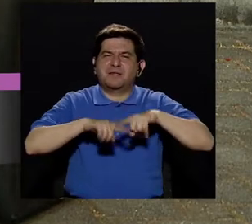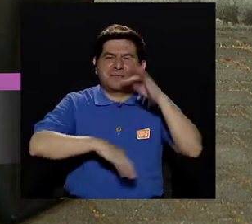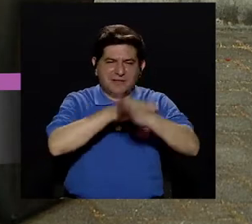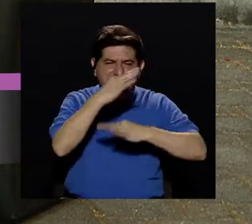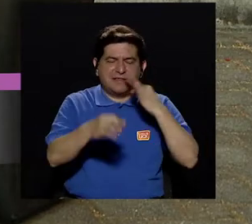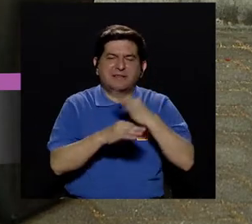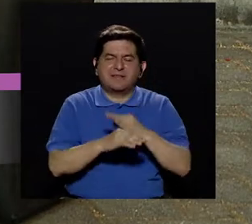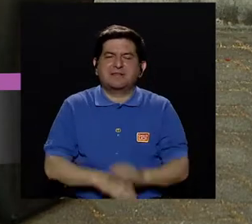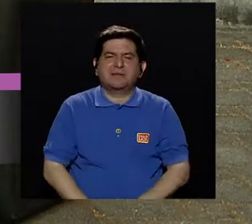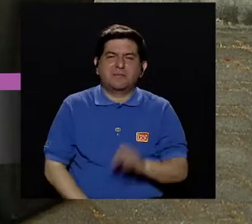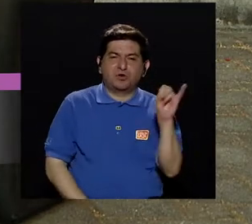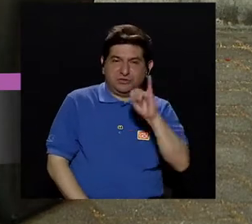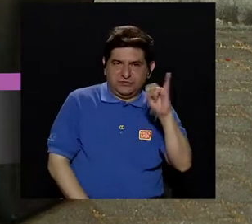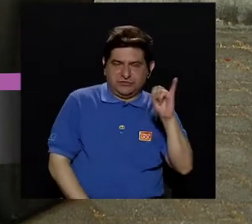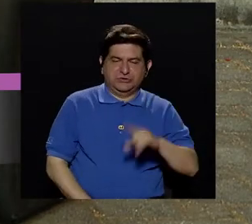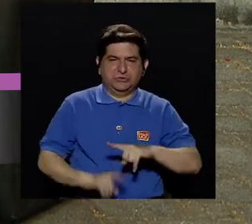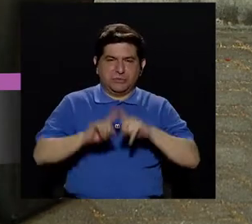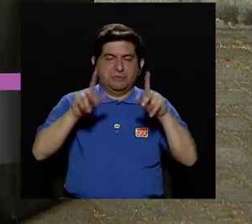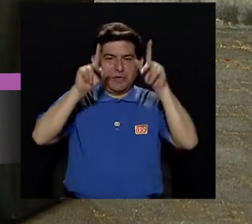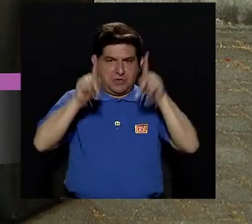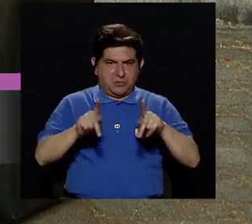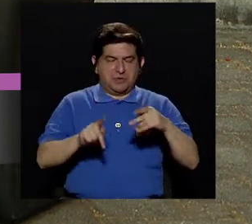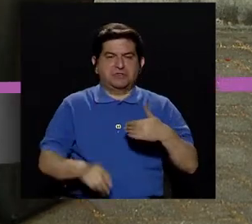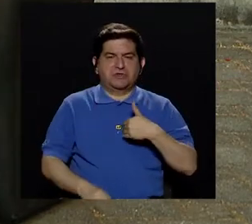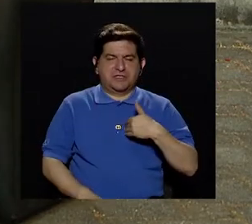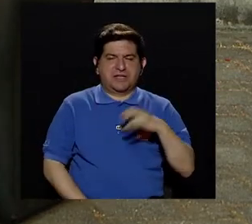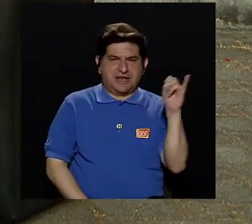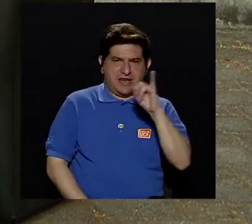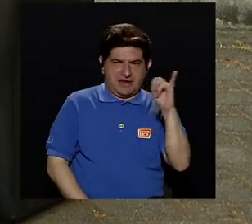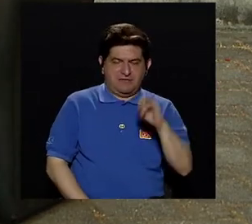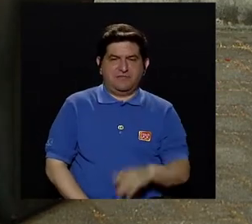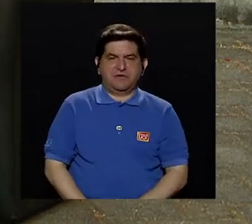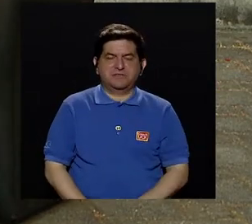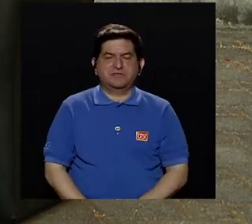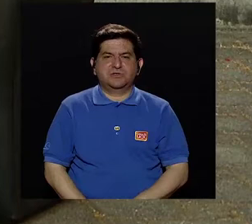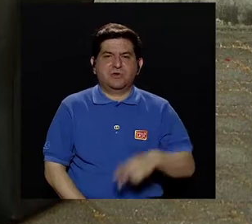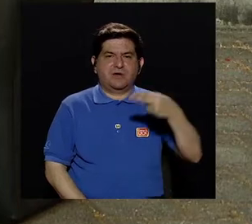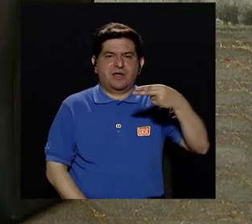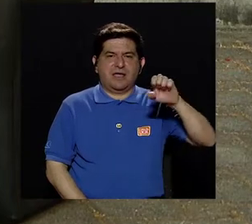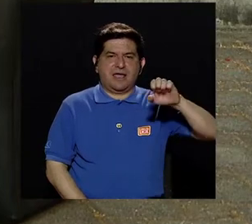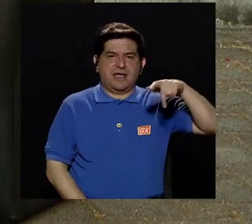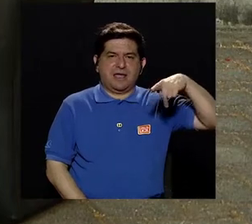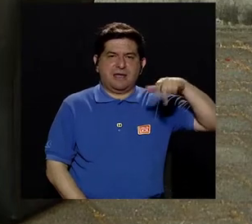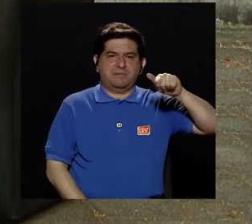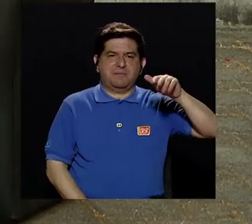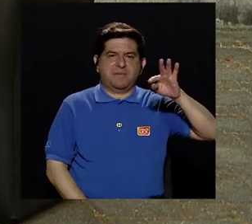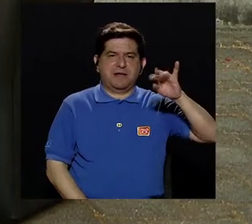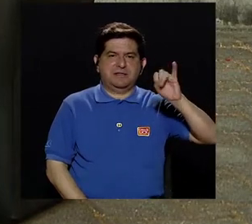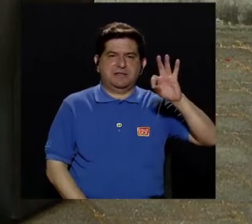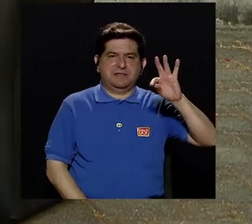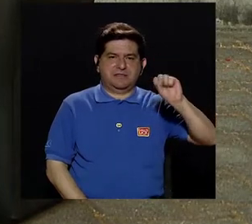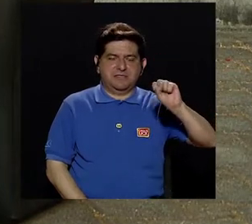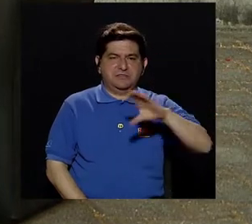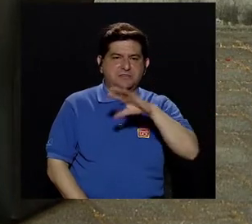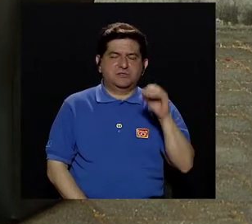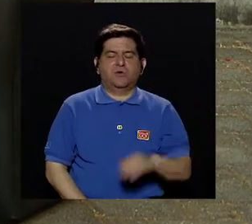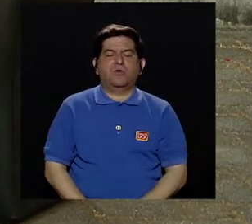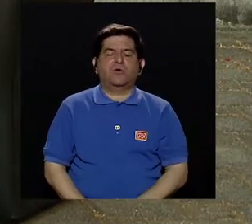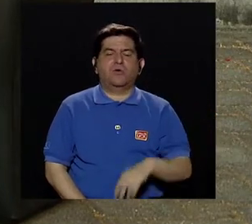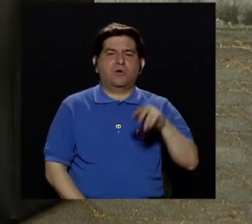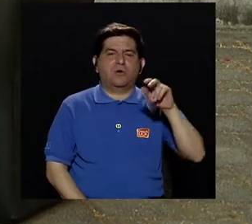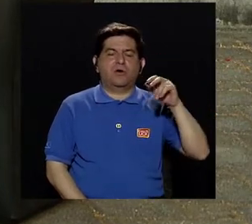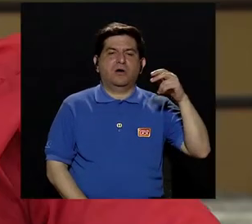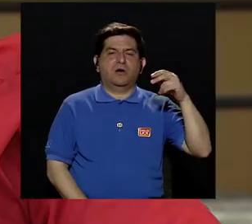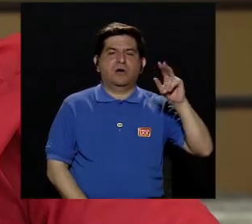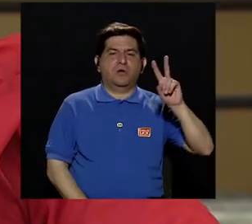depender del tipo de infección, pero regularmente cualquier persona que haya tenido una infección, por ejemplo, tipo hepatitis o el virus como los virus del